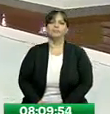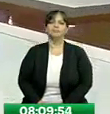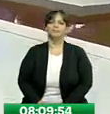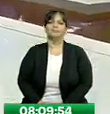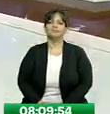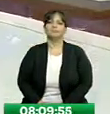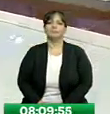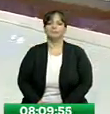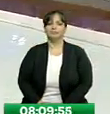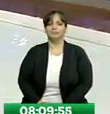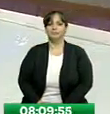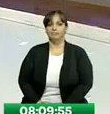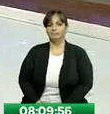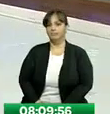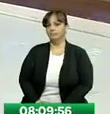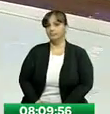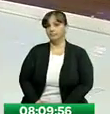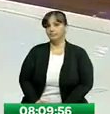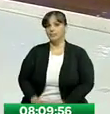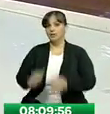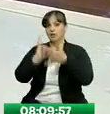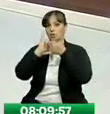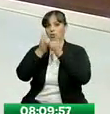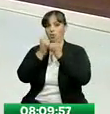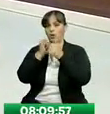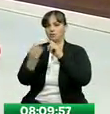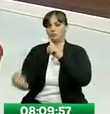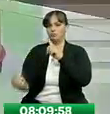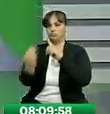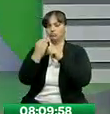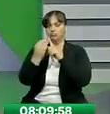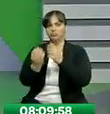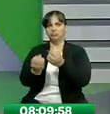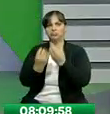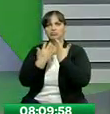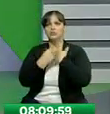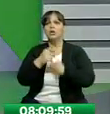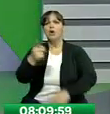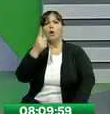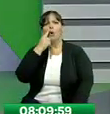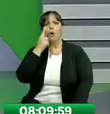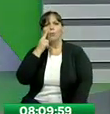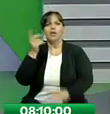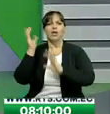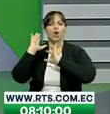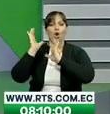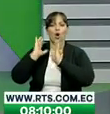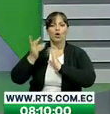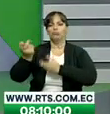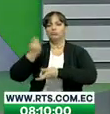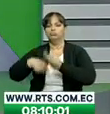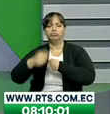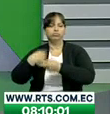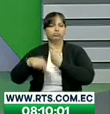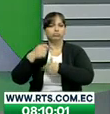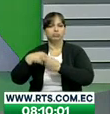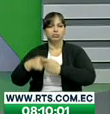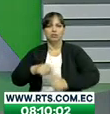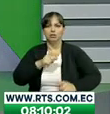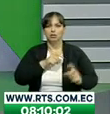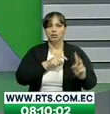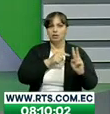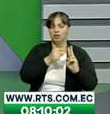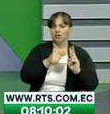no comunicaban por mensaje de guasa que este señor tiene gran demanda de venta de cocos y por esa razón ya los delincuentes lo tenían fichado